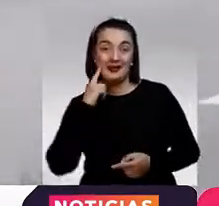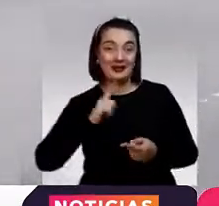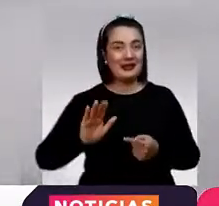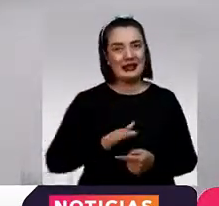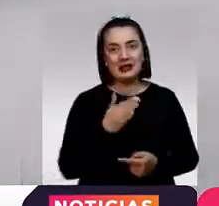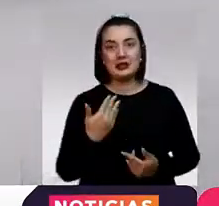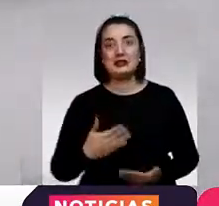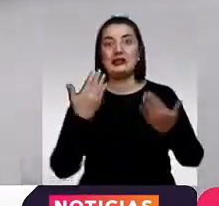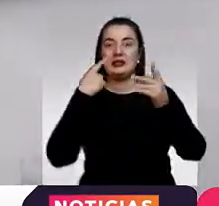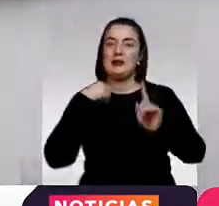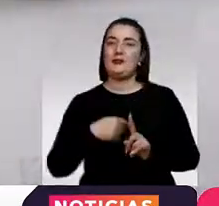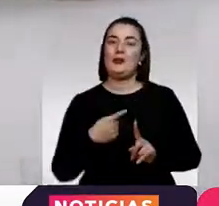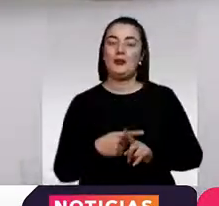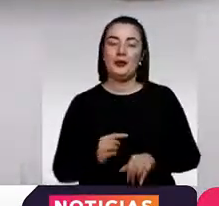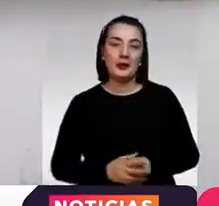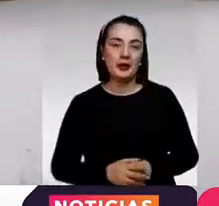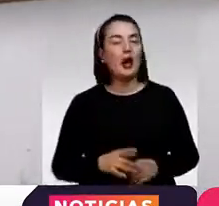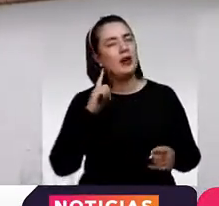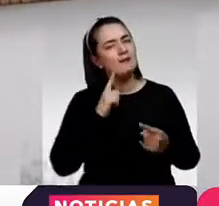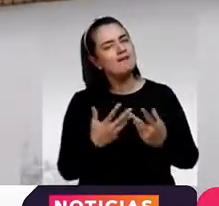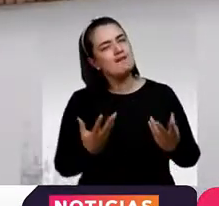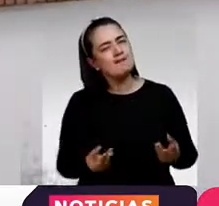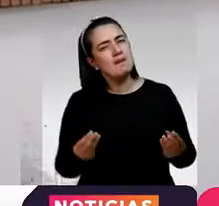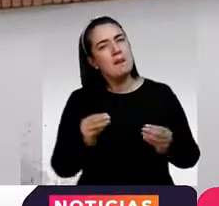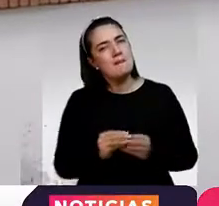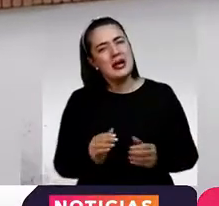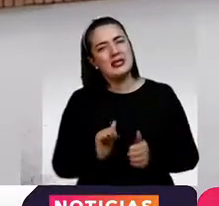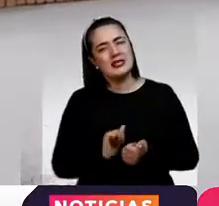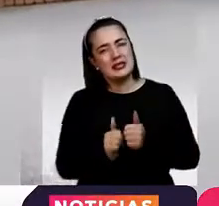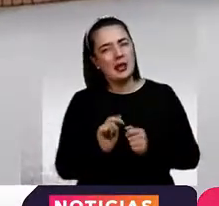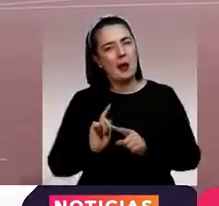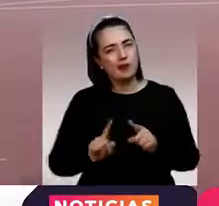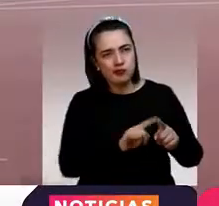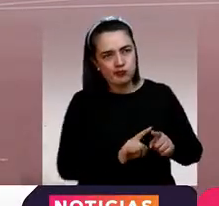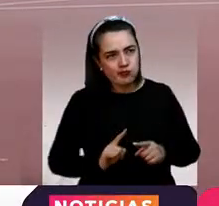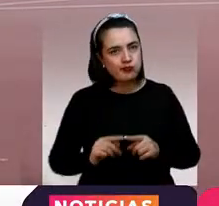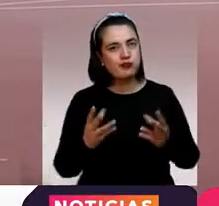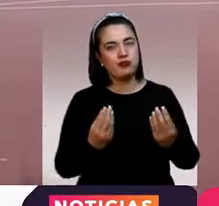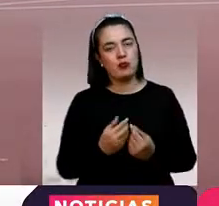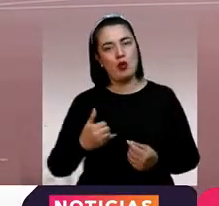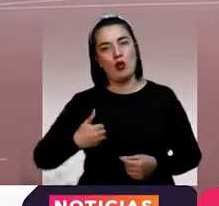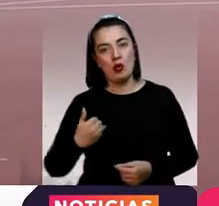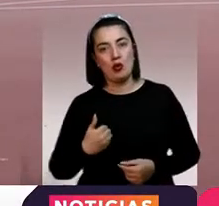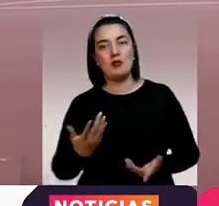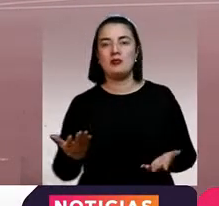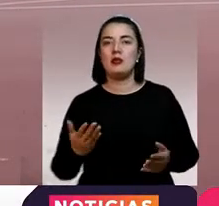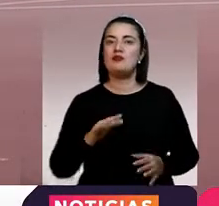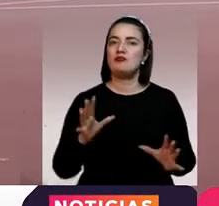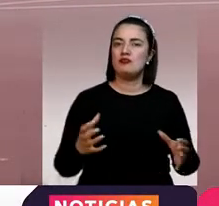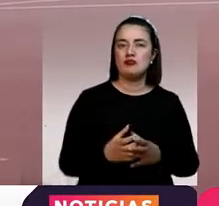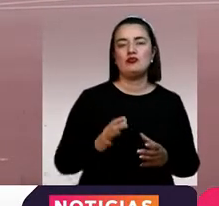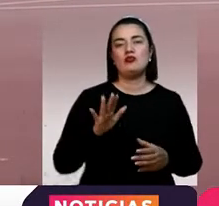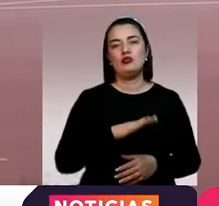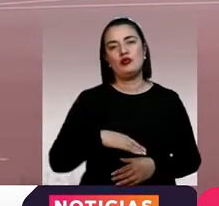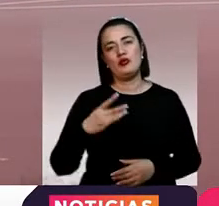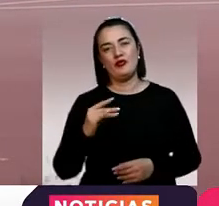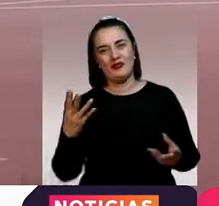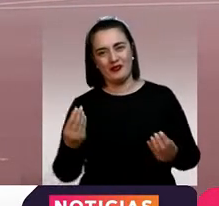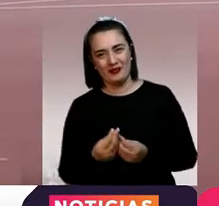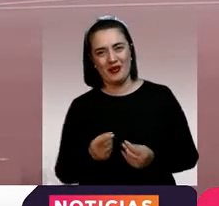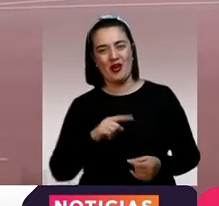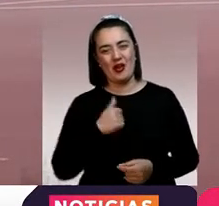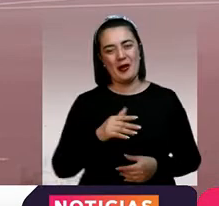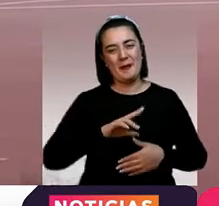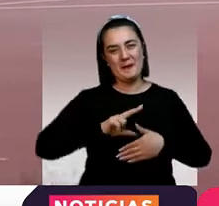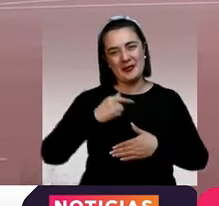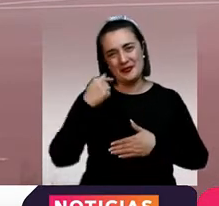muy positivo, pues la idea es proyectar más deportistas en torneos del circuito juvenil, Juegos Bolivarianos y Panamericanos de la Juventud